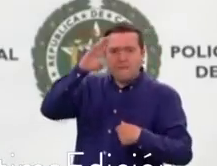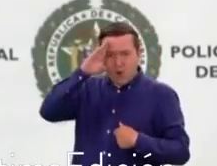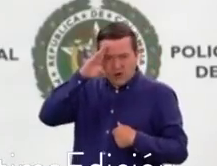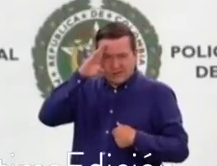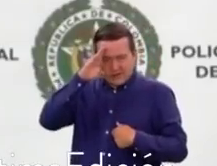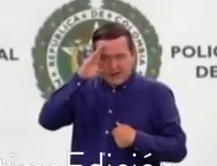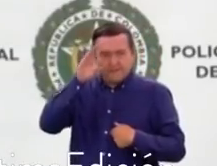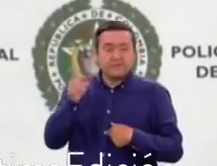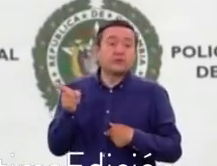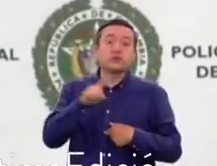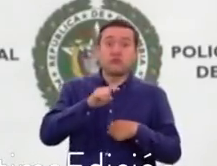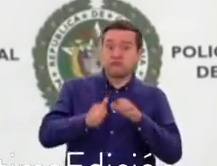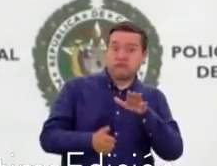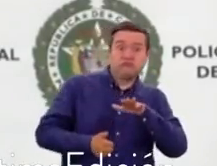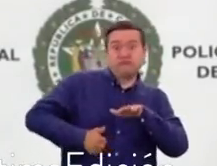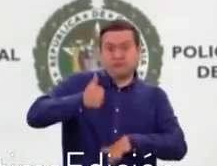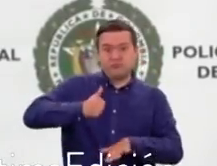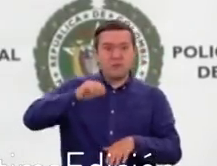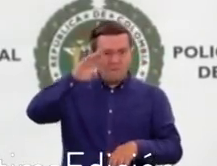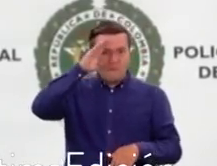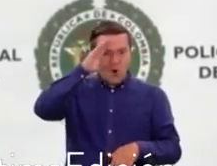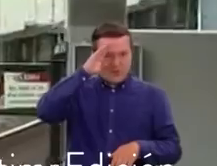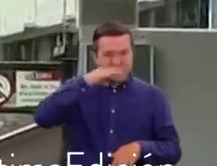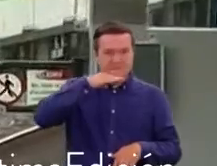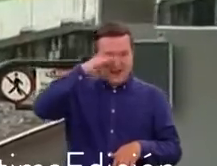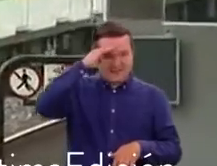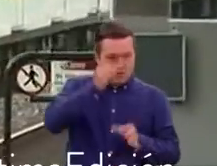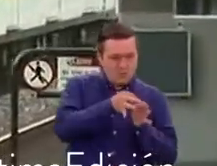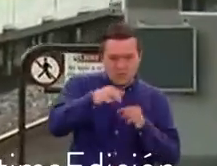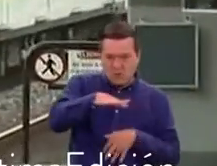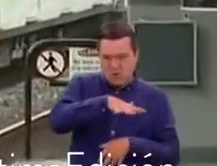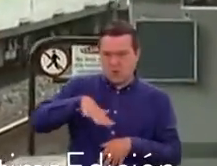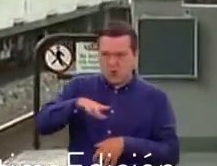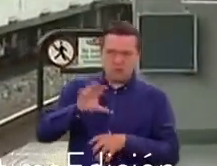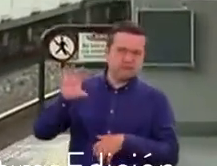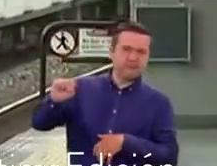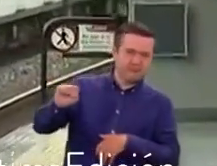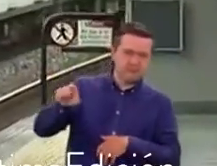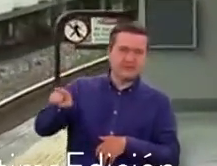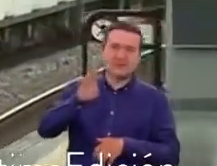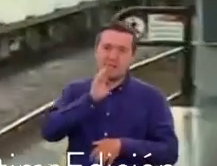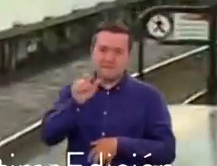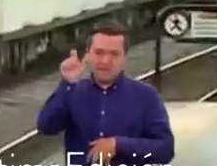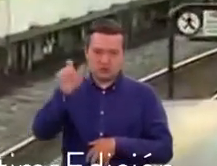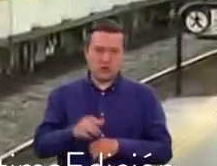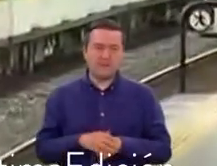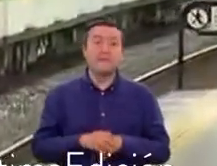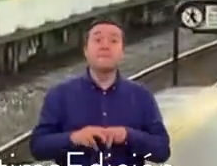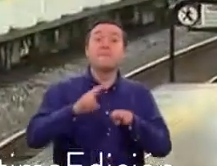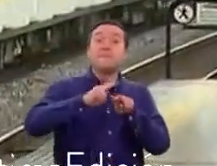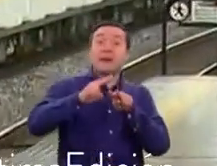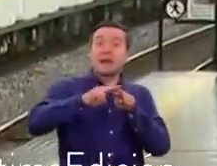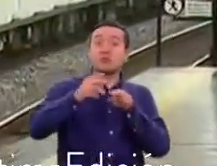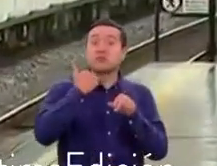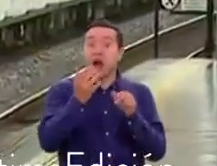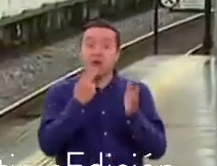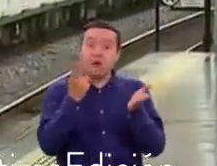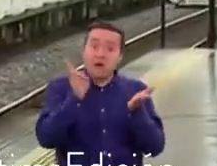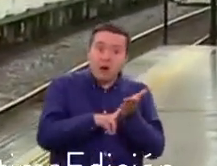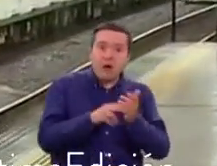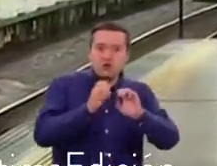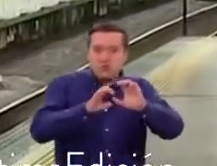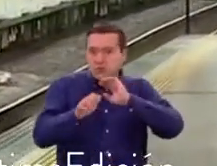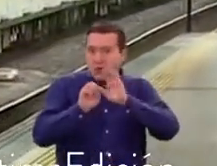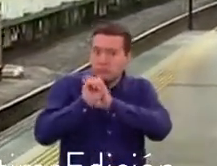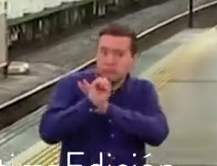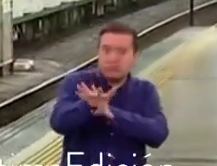Policía Metropolitana del Valle de Aburrá rechazamos estos actos de intolerancia. Aunque el Metro de Medellín no quiso pronunciarse al respecto, sí pidieron